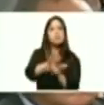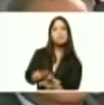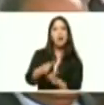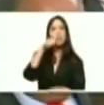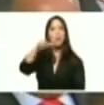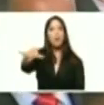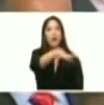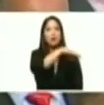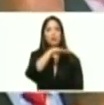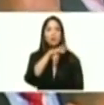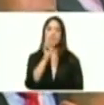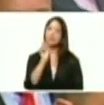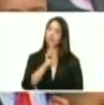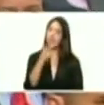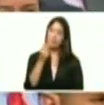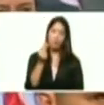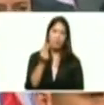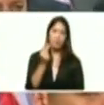No.